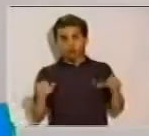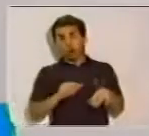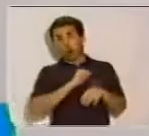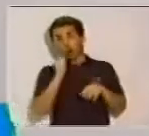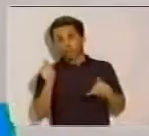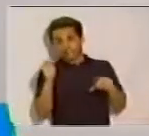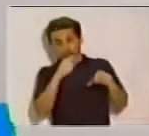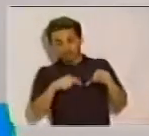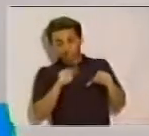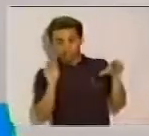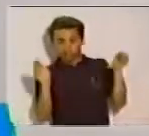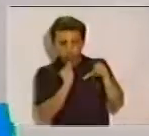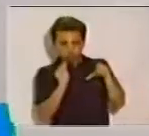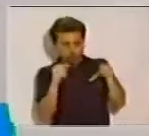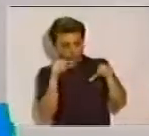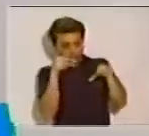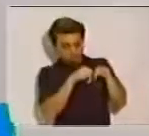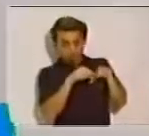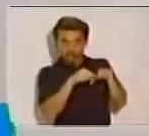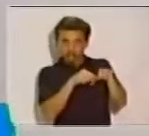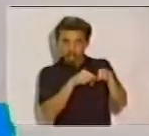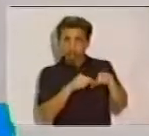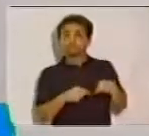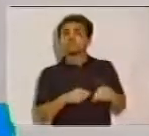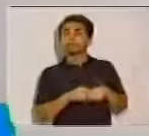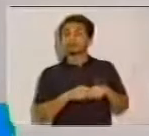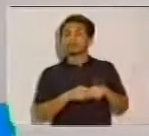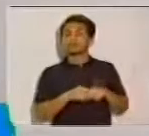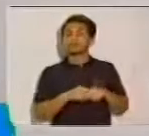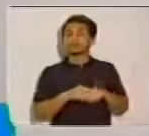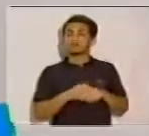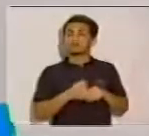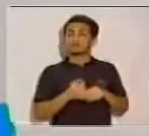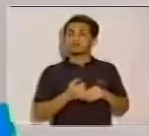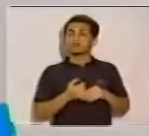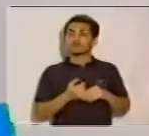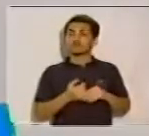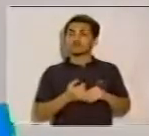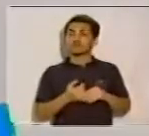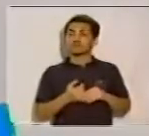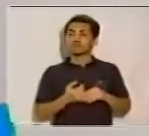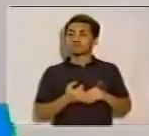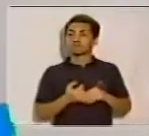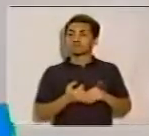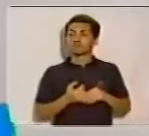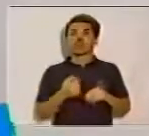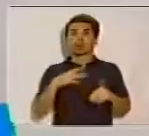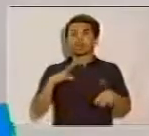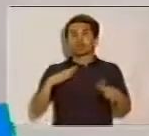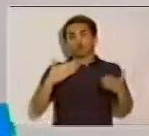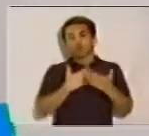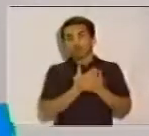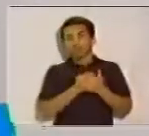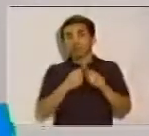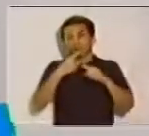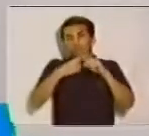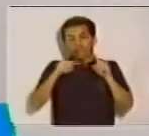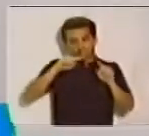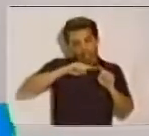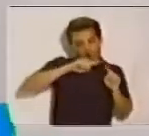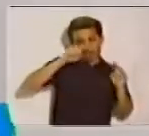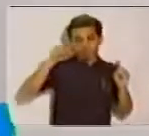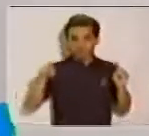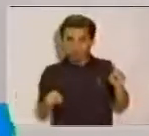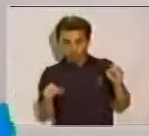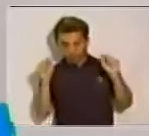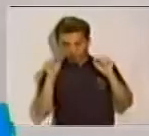una circunferencia menor y un segmento de una circunferencia que ahorita construimos